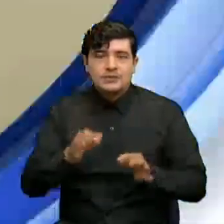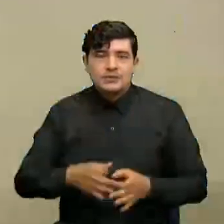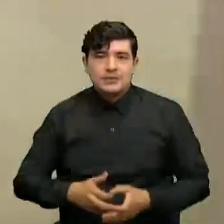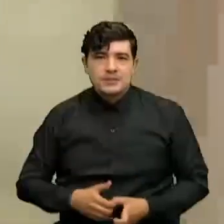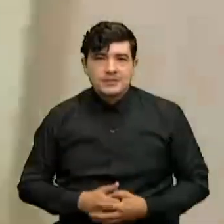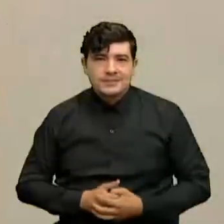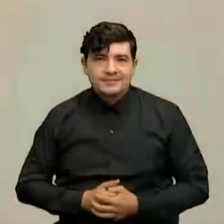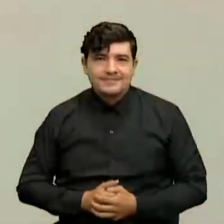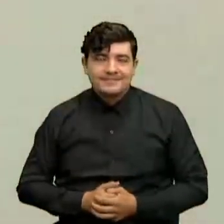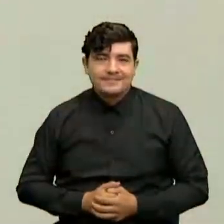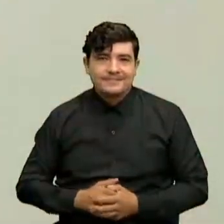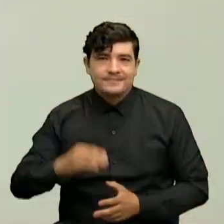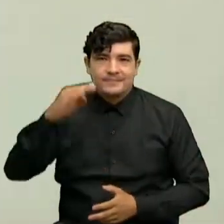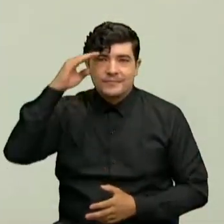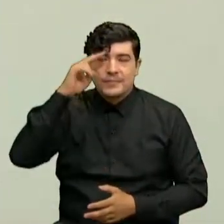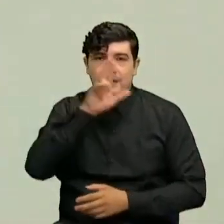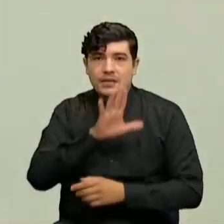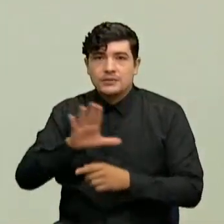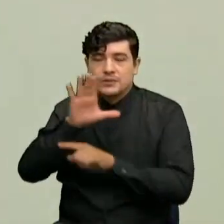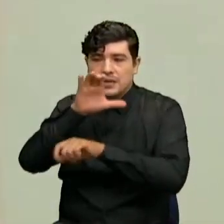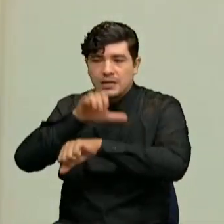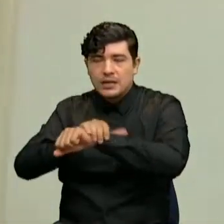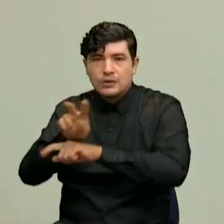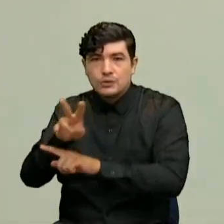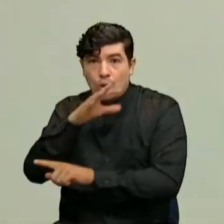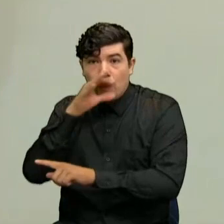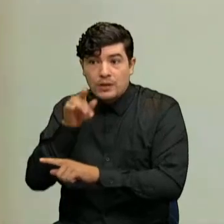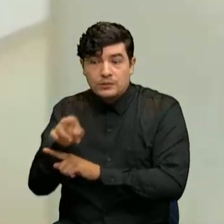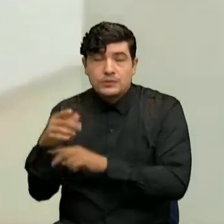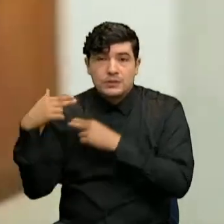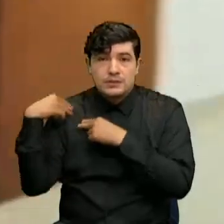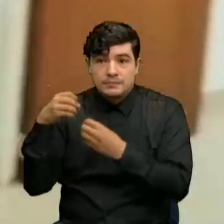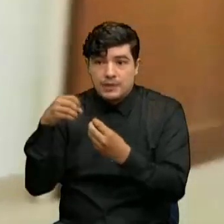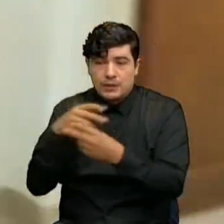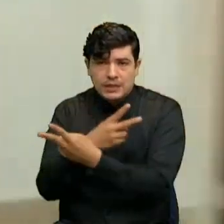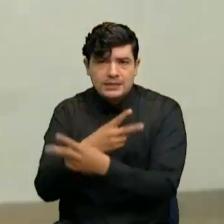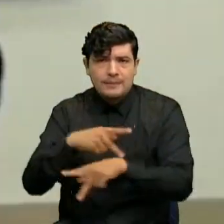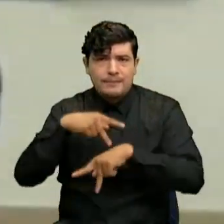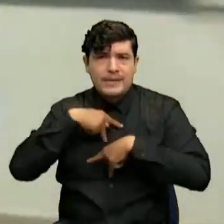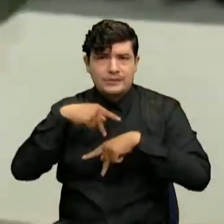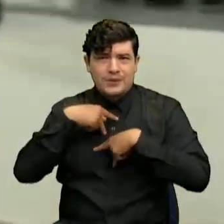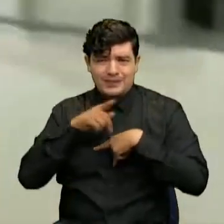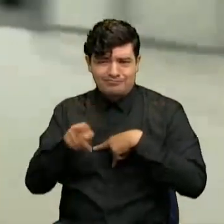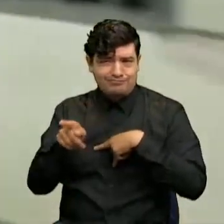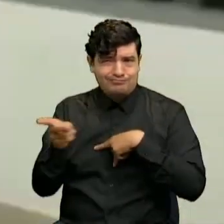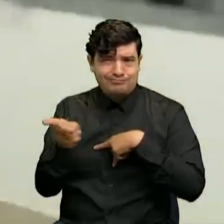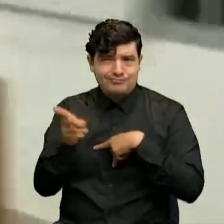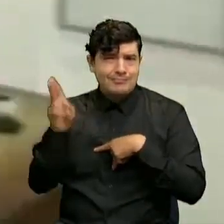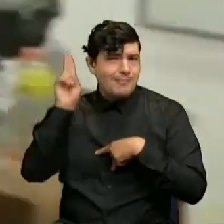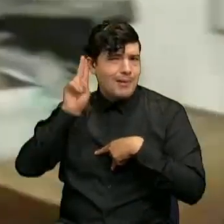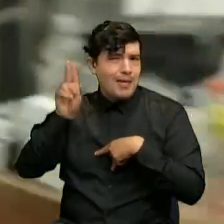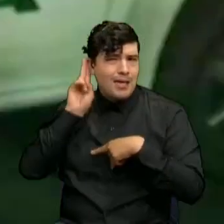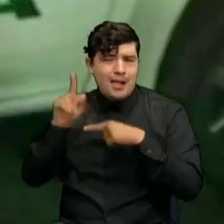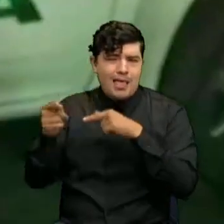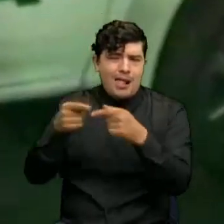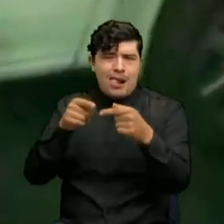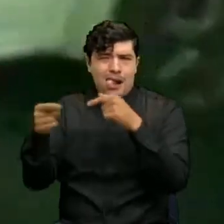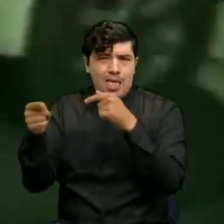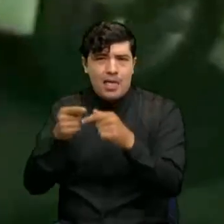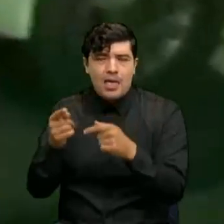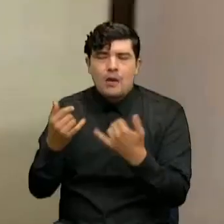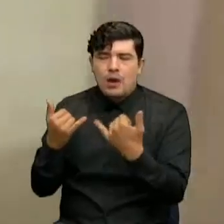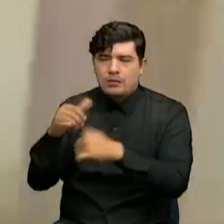policía departamental capturó a dos sujetos por el delito de lesiones personales en estado de embriaguez en medio de una riña los